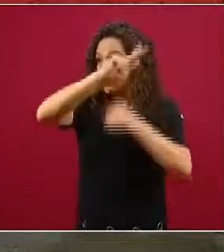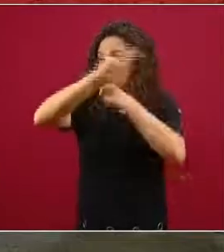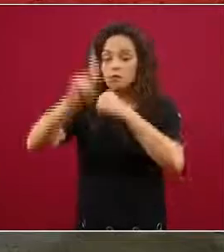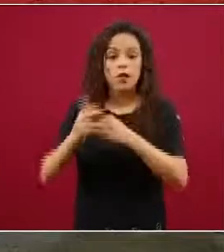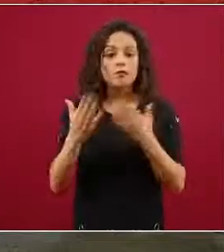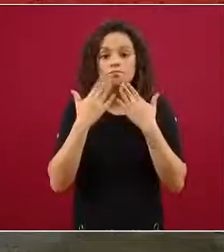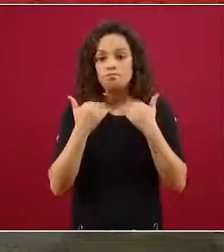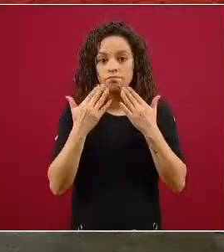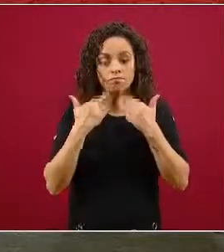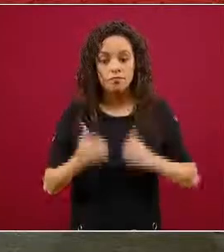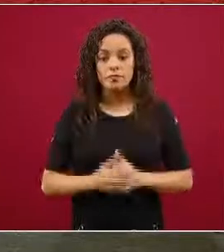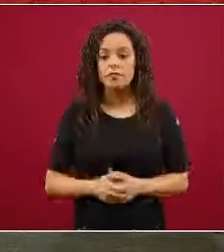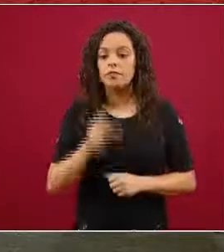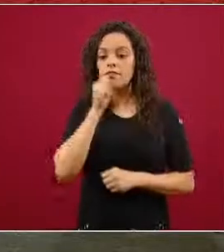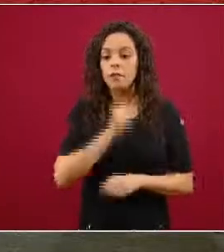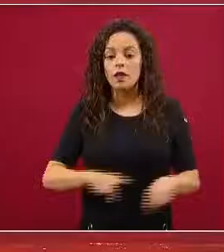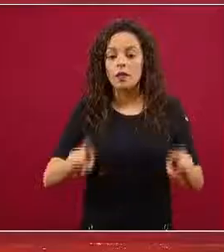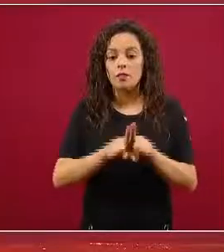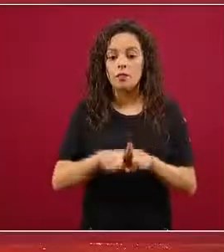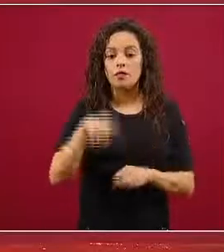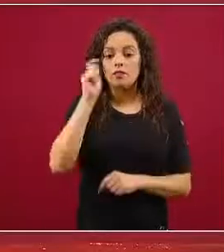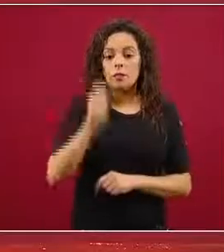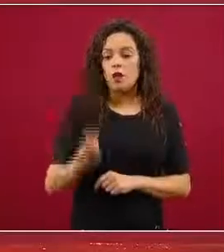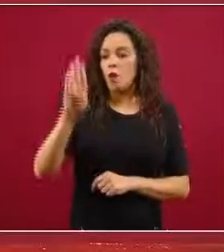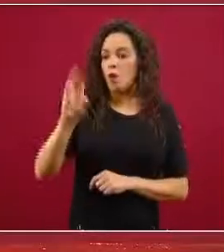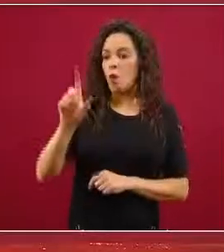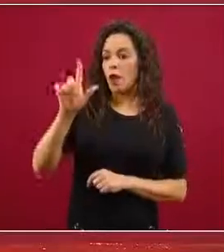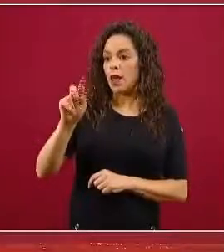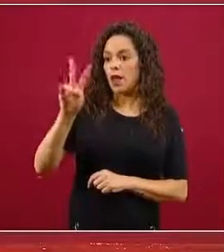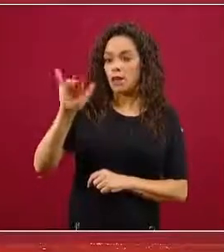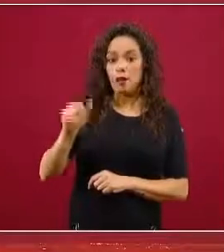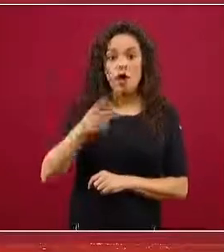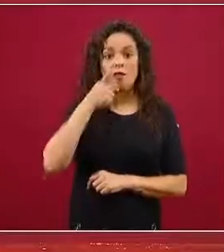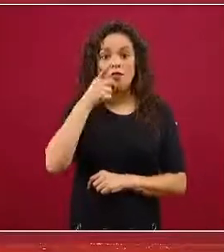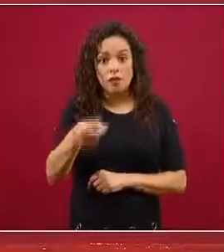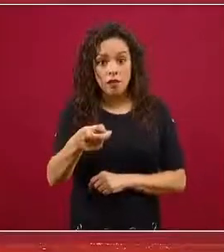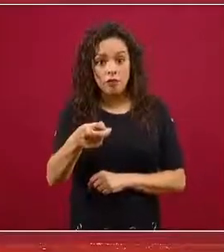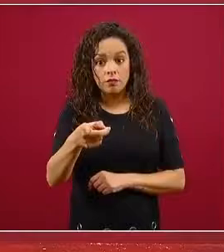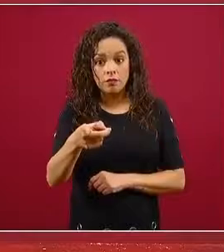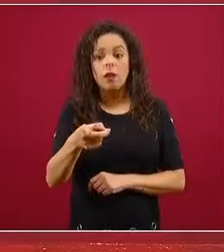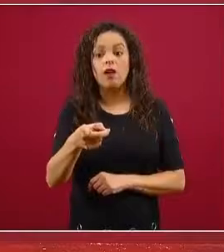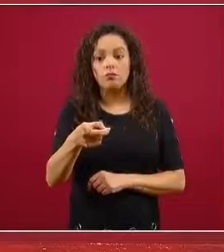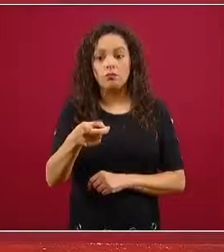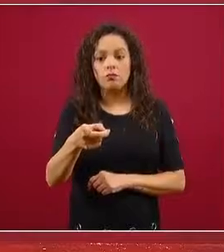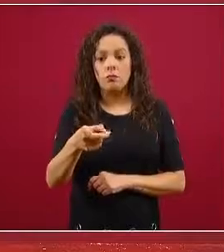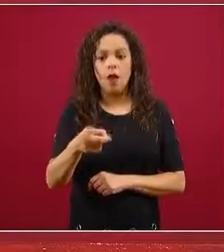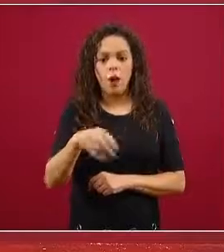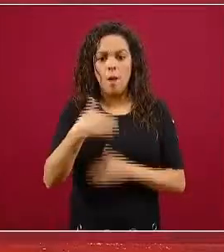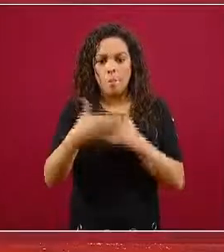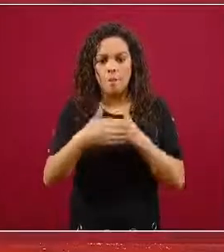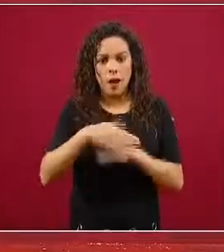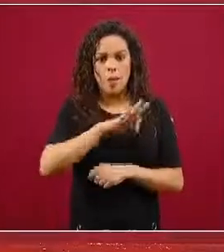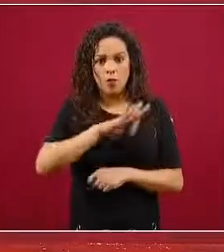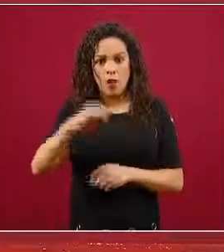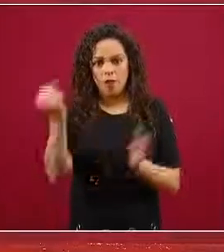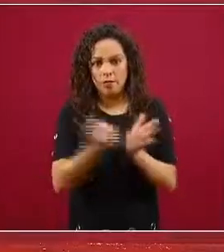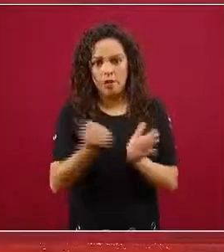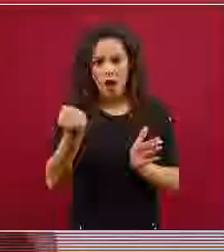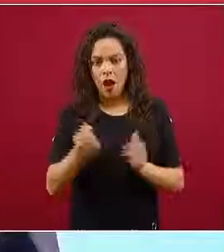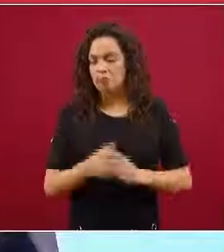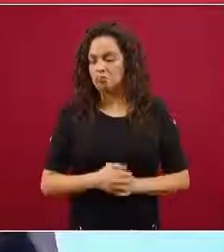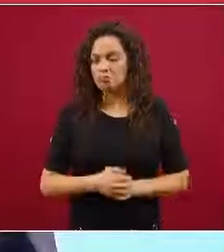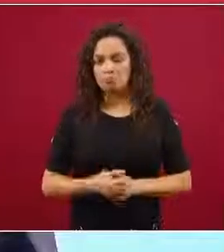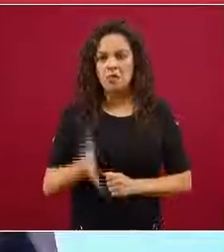países sudamericanos, en particular Bolivia, este producto podría estar cercano a una autorización sanitaria. Hemos hecho rastreos y no hay